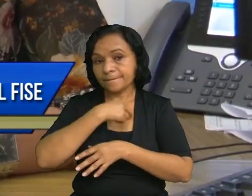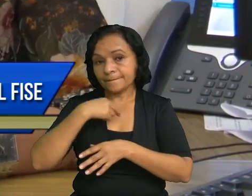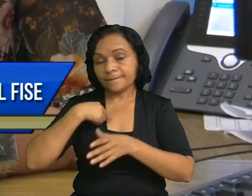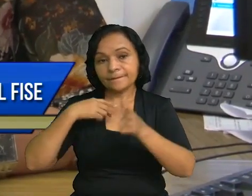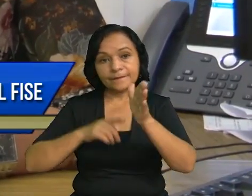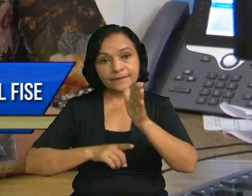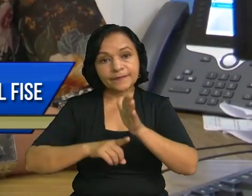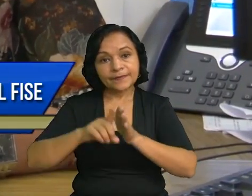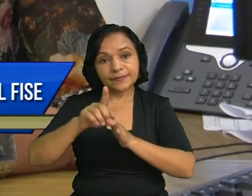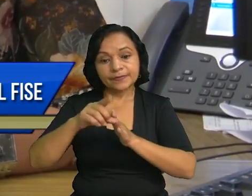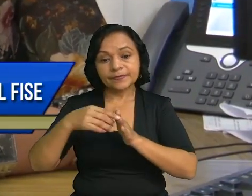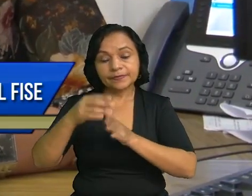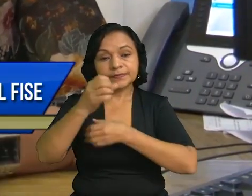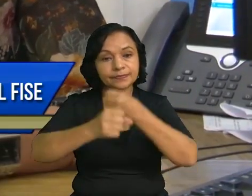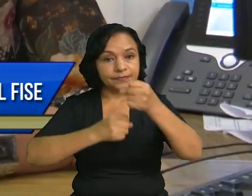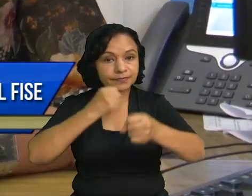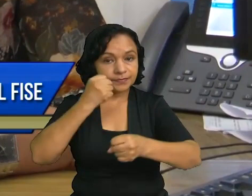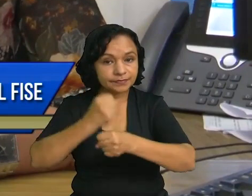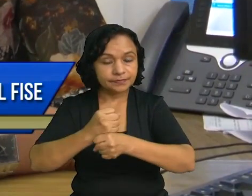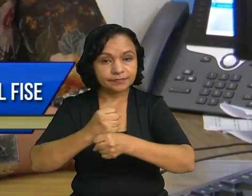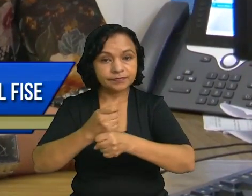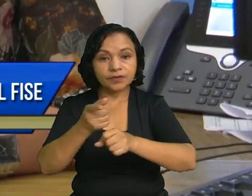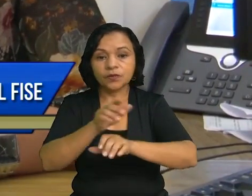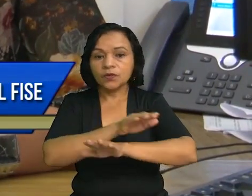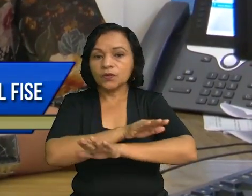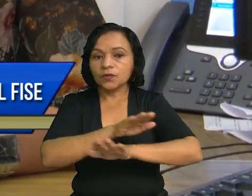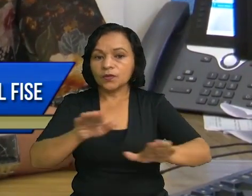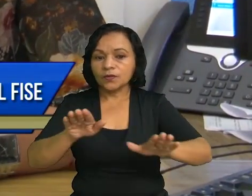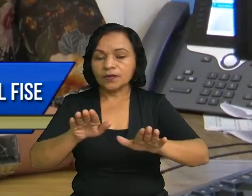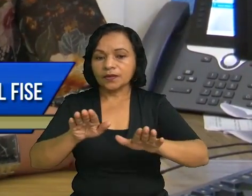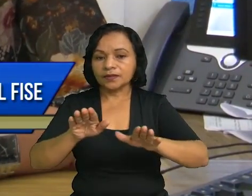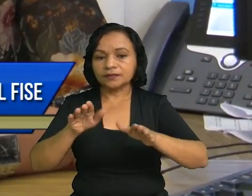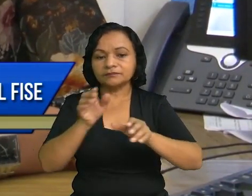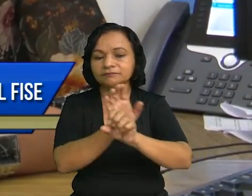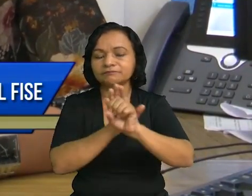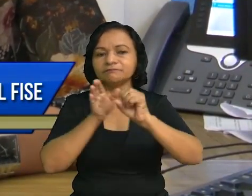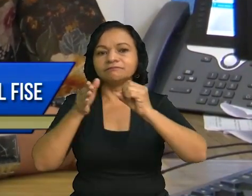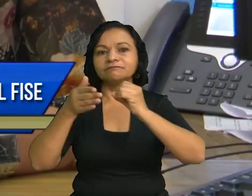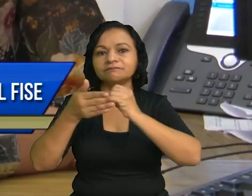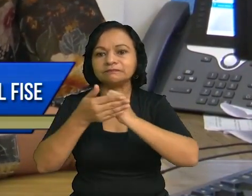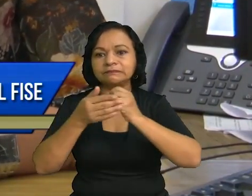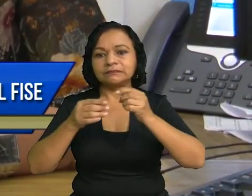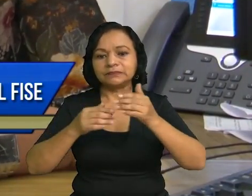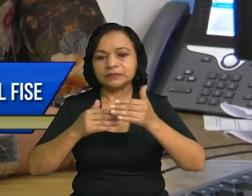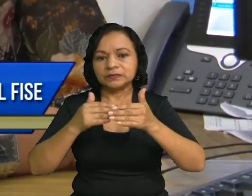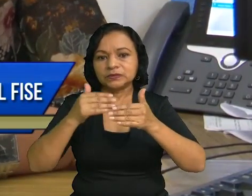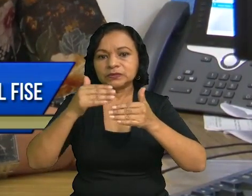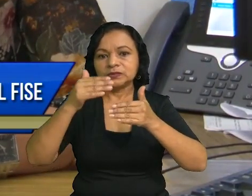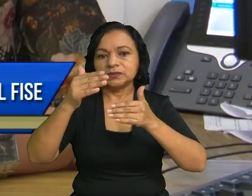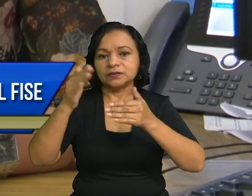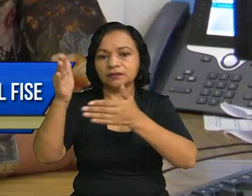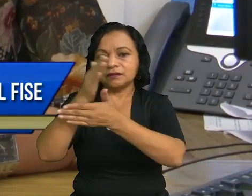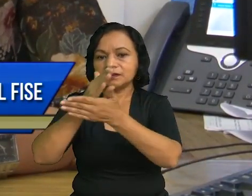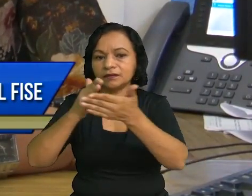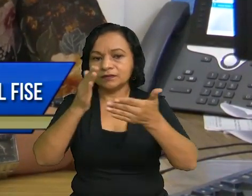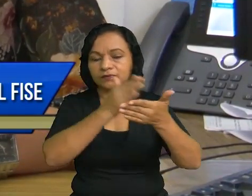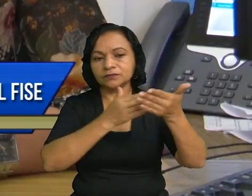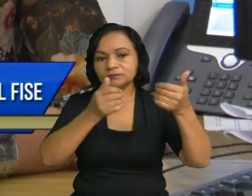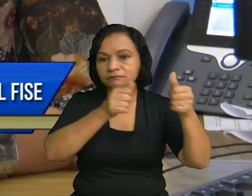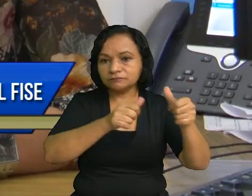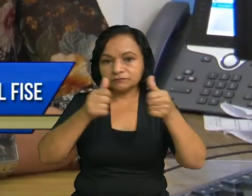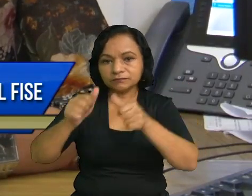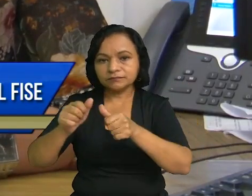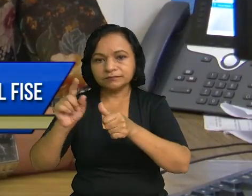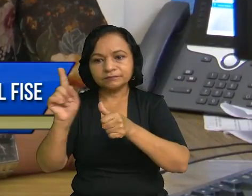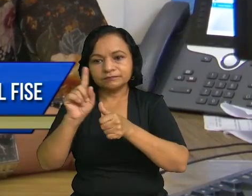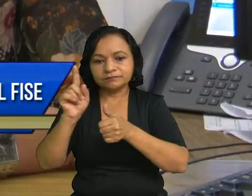durante este año el cierre coincidió con el pico de la pandemia lo que hizo que varios procesos de contratación no